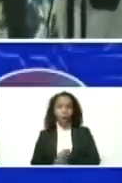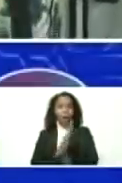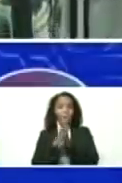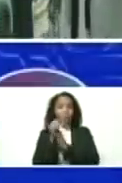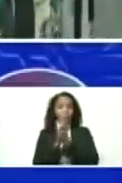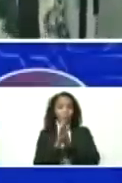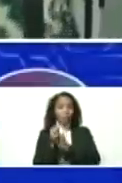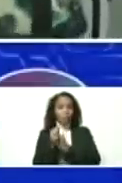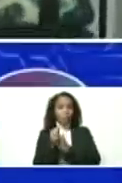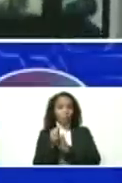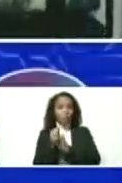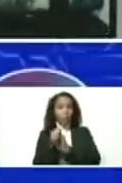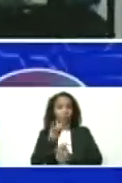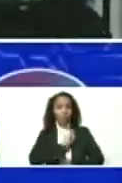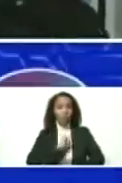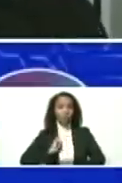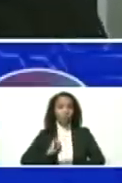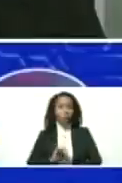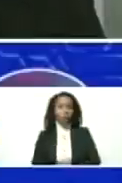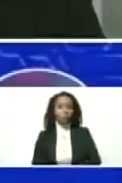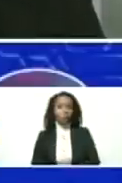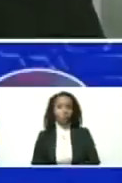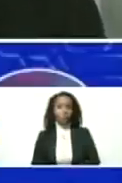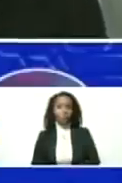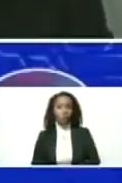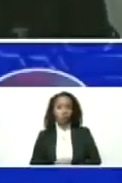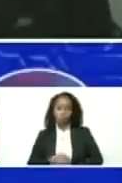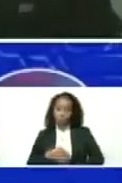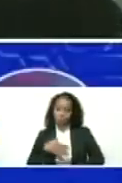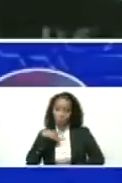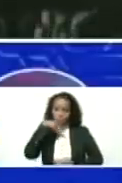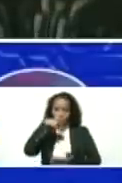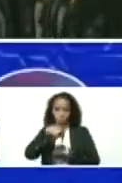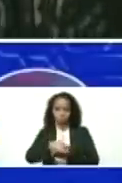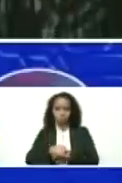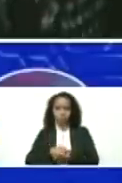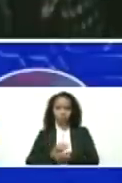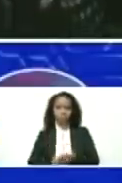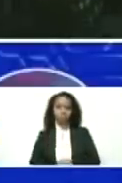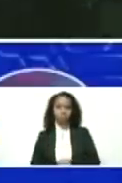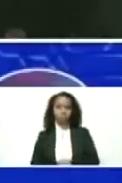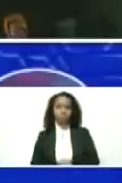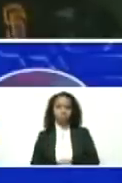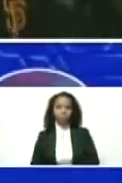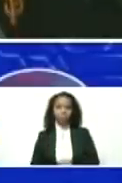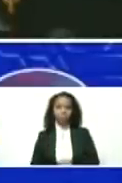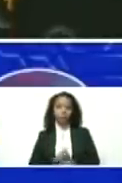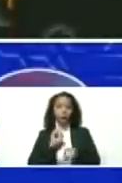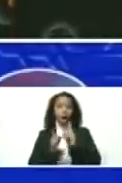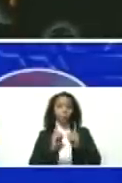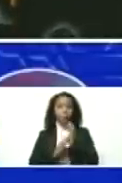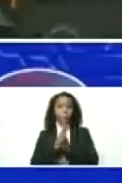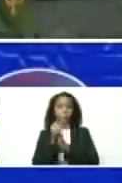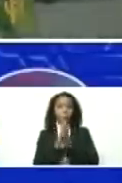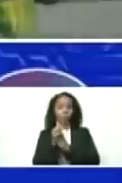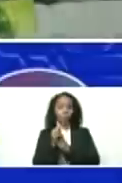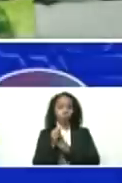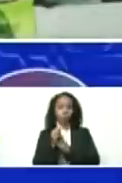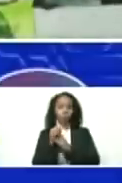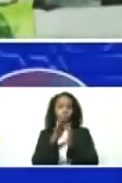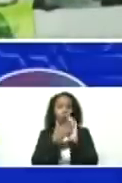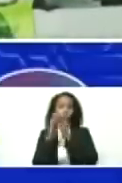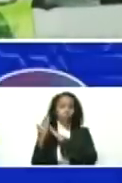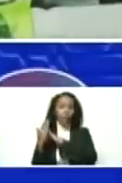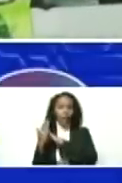emprendimientos individuales, pudiera llamarse. Algunos emprendimientos son